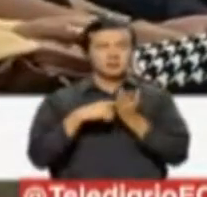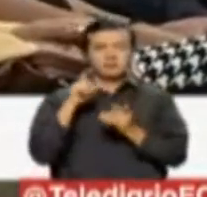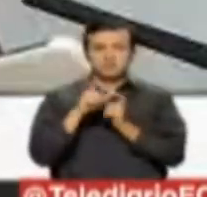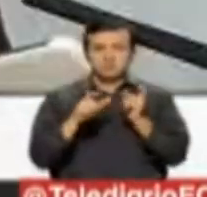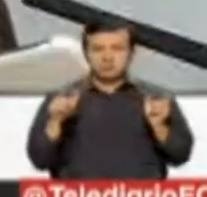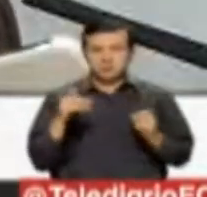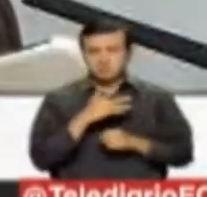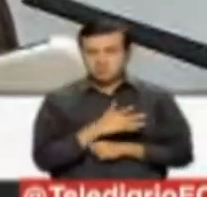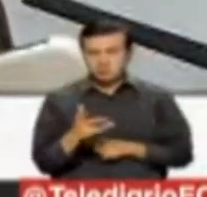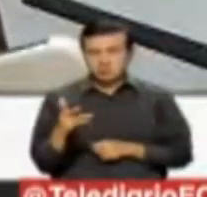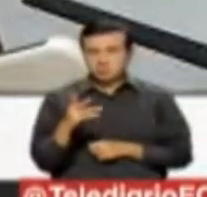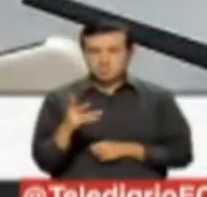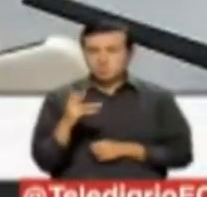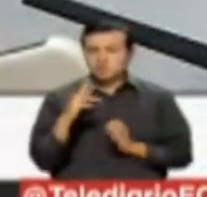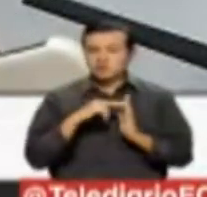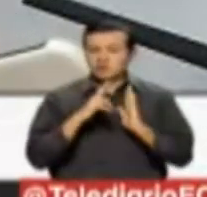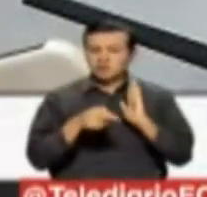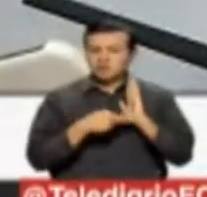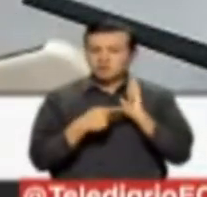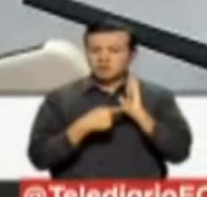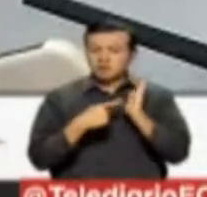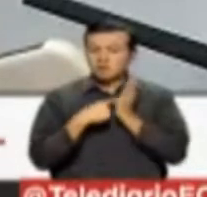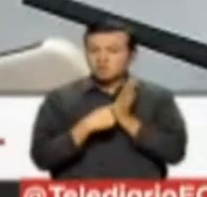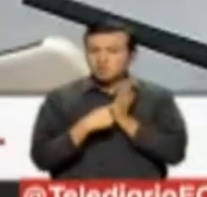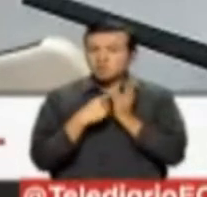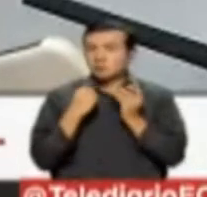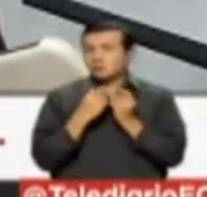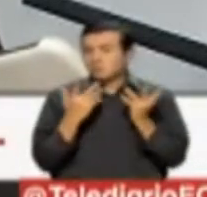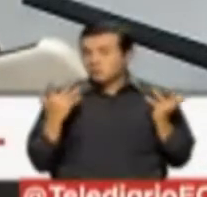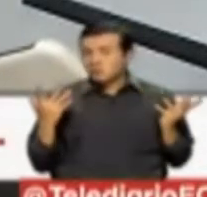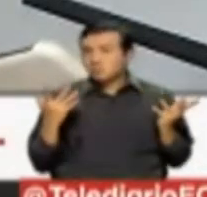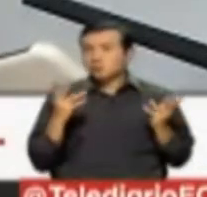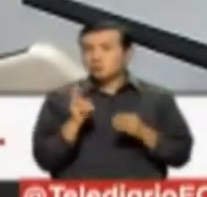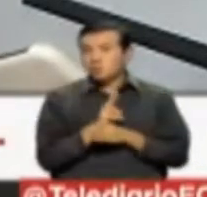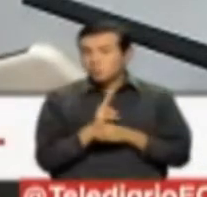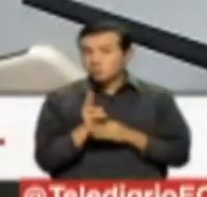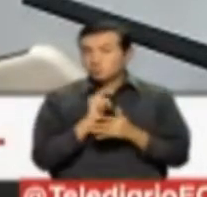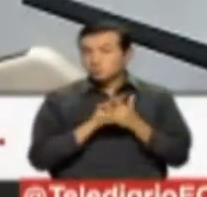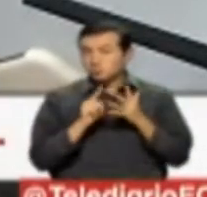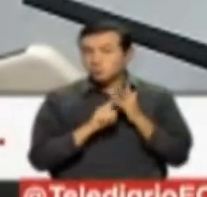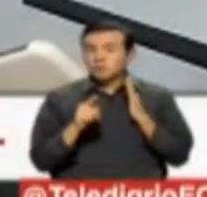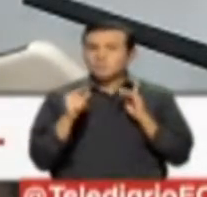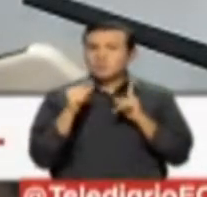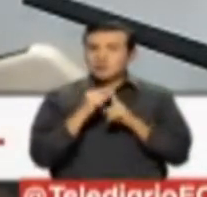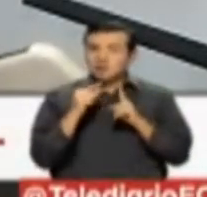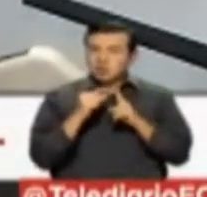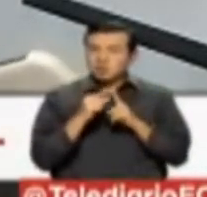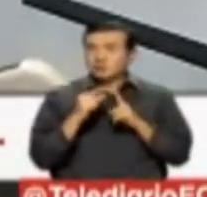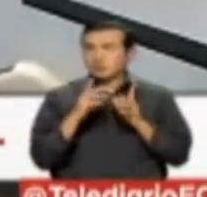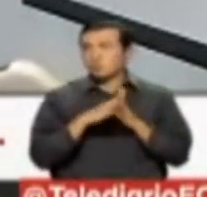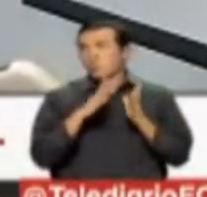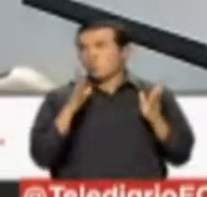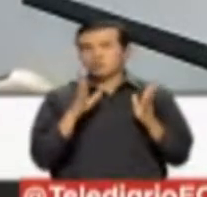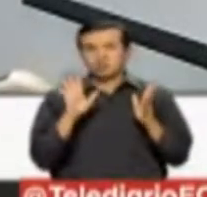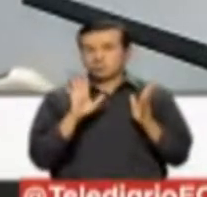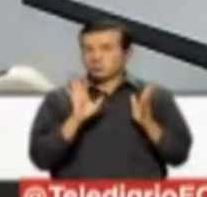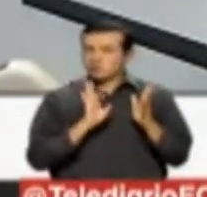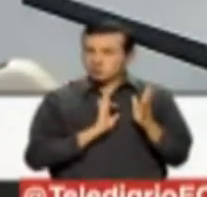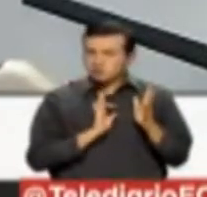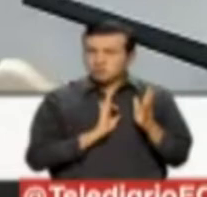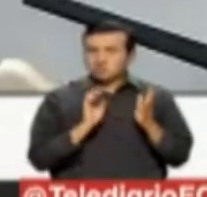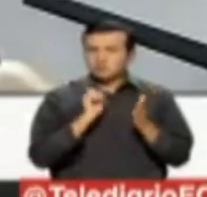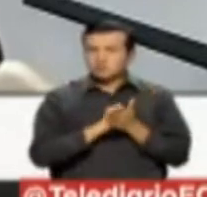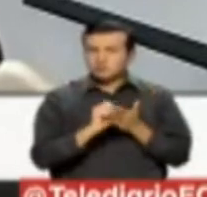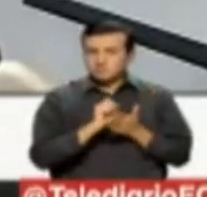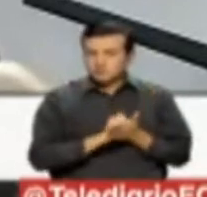a través de este reglamento se discuten para utilizar términos un poco más simples y no tan técnicos digamos las marcas que se